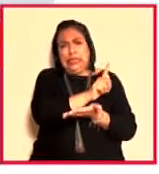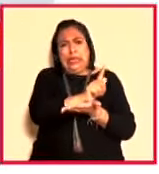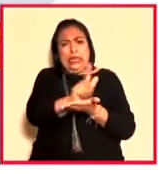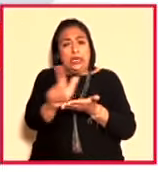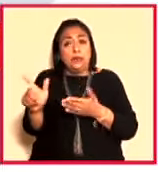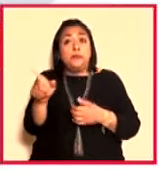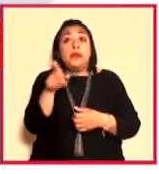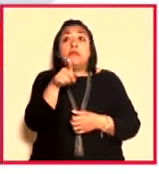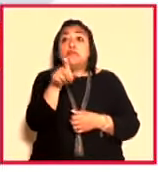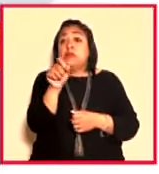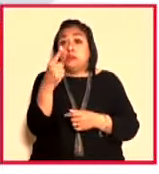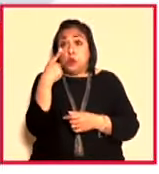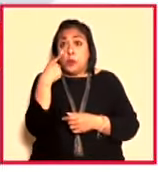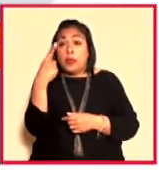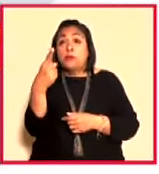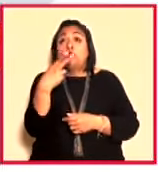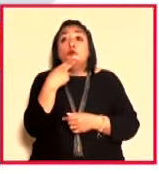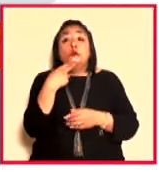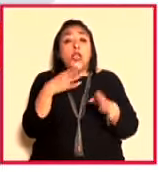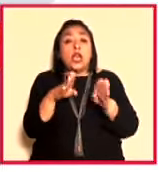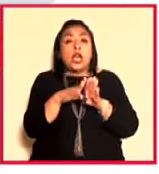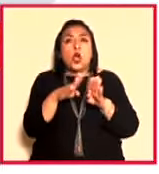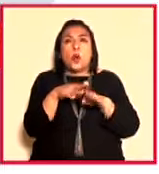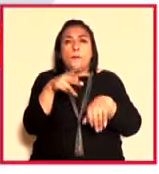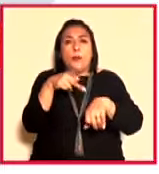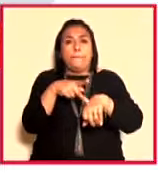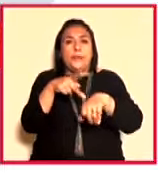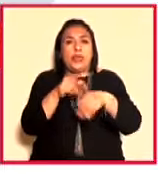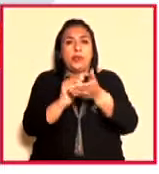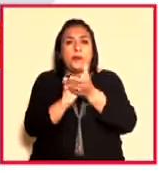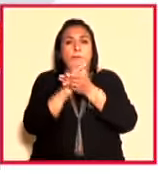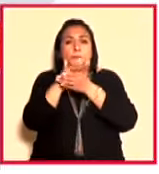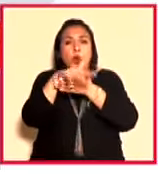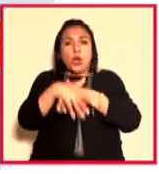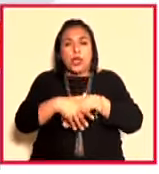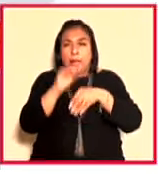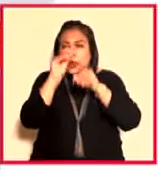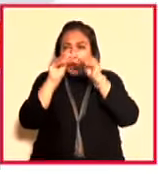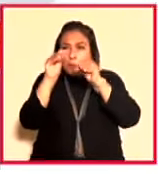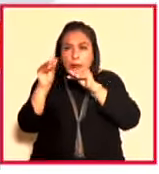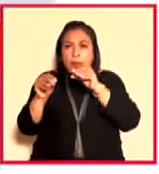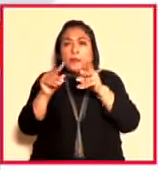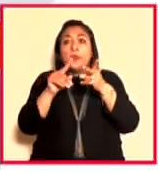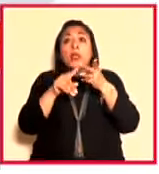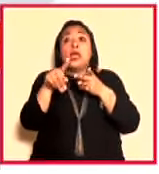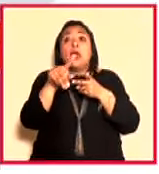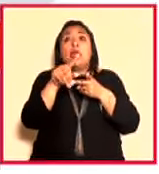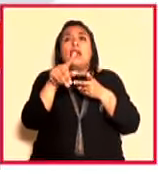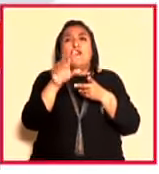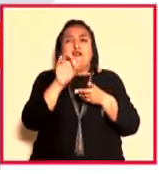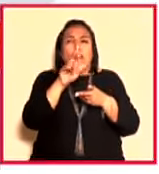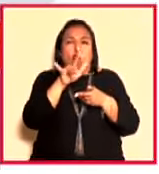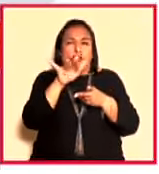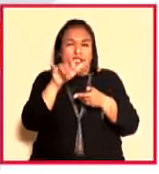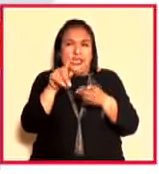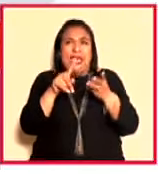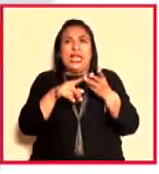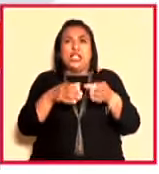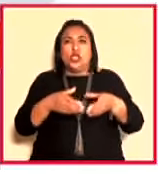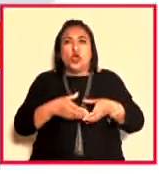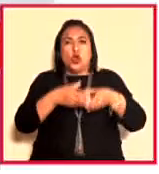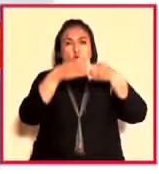Así lo demuestra la utilización de roca volcánica en el recubrimiento, frisos con motivos de fósiles, las columnas